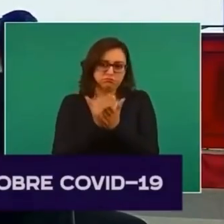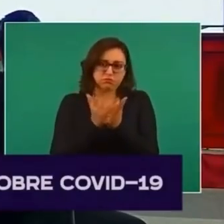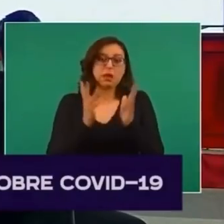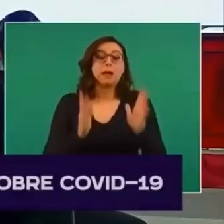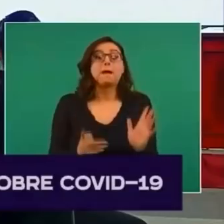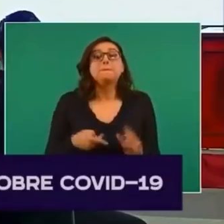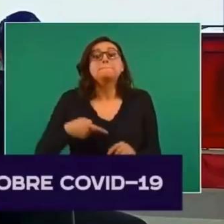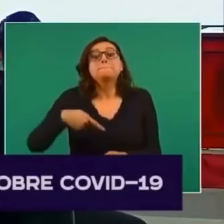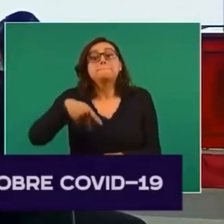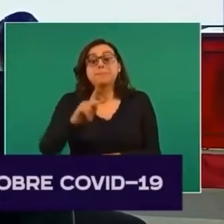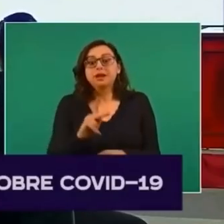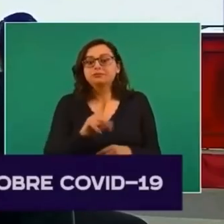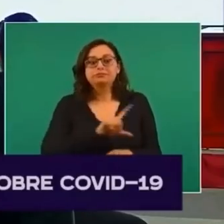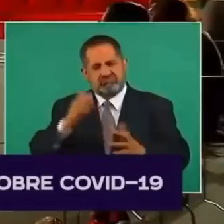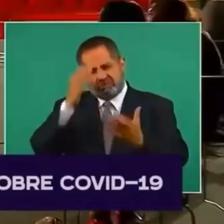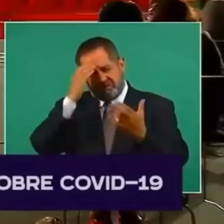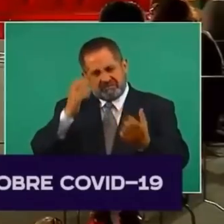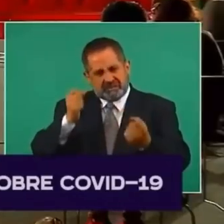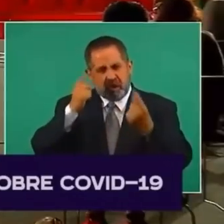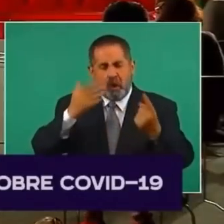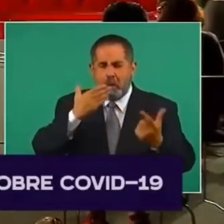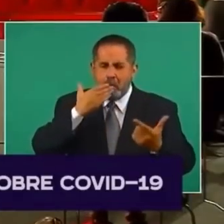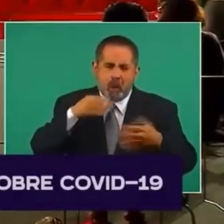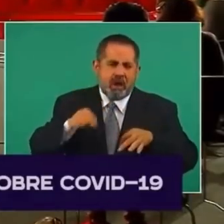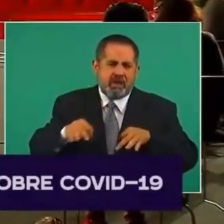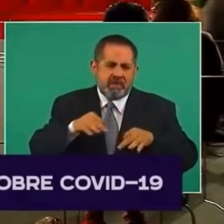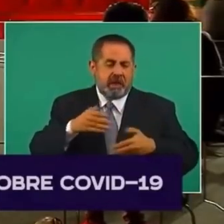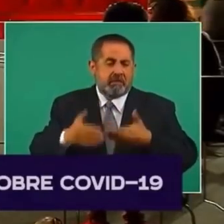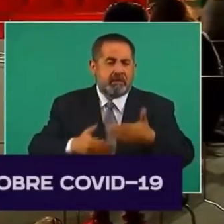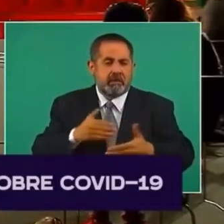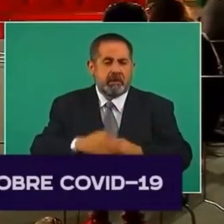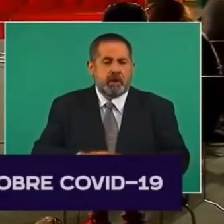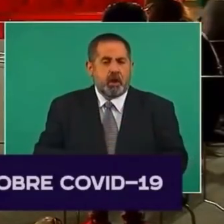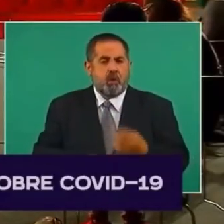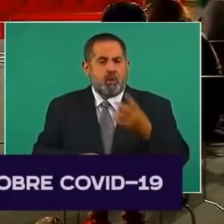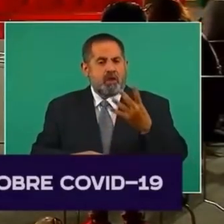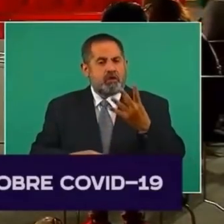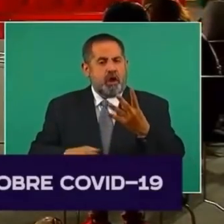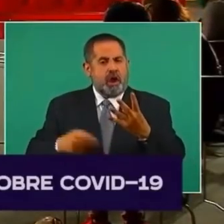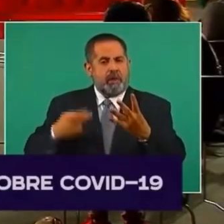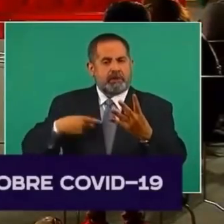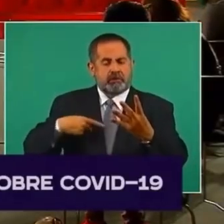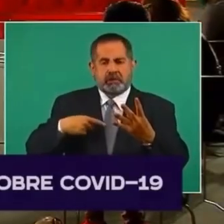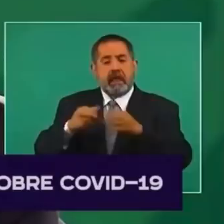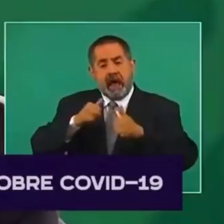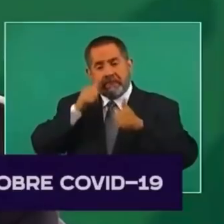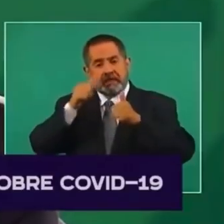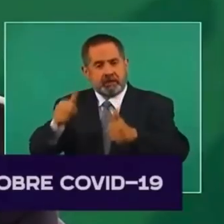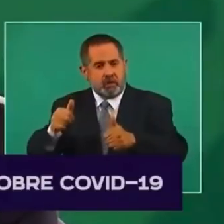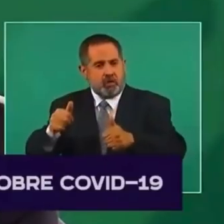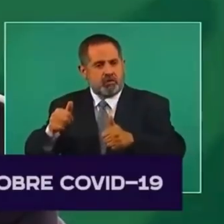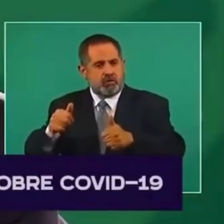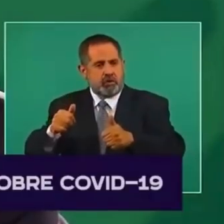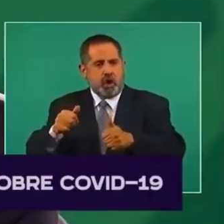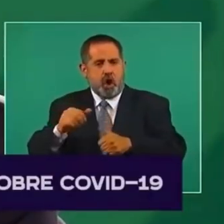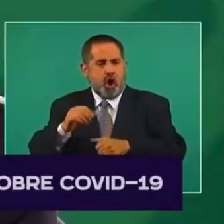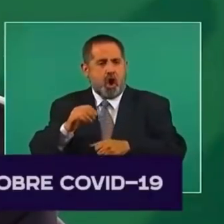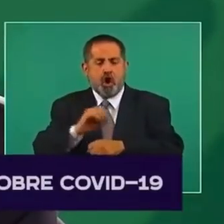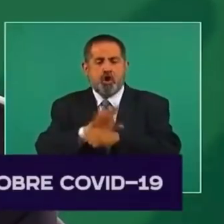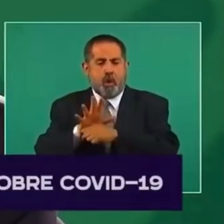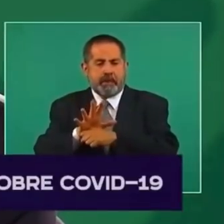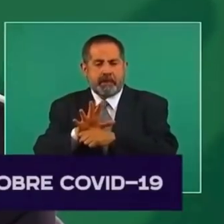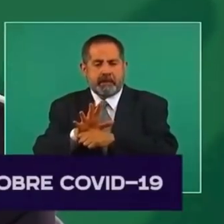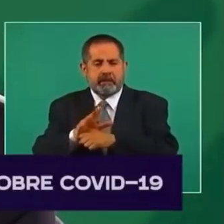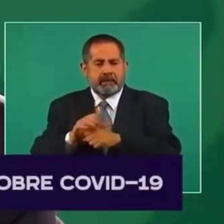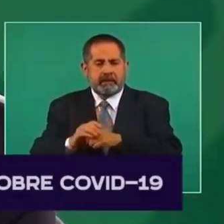lleva 5 meses a la baja en el país. La vacunación avanza a ritmo acelerado, todo esto dice la autoridad, y 19 entidades están